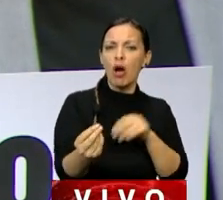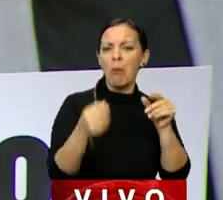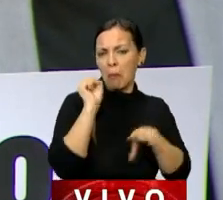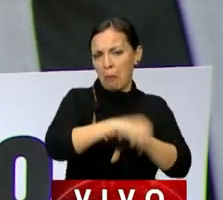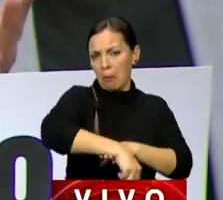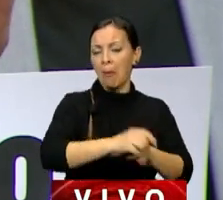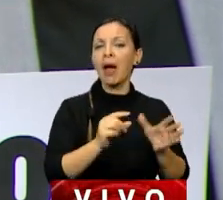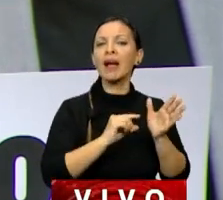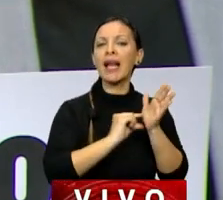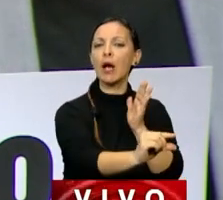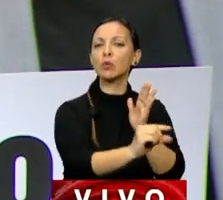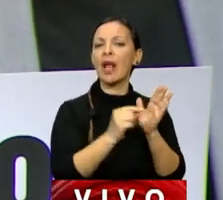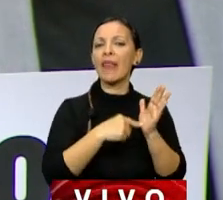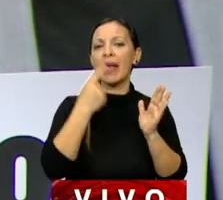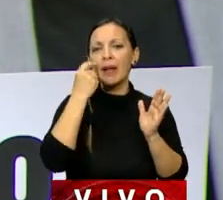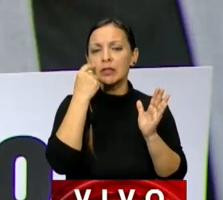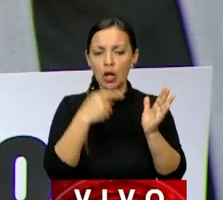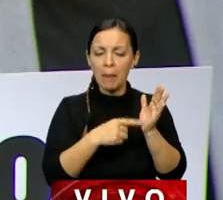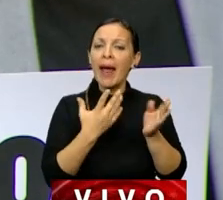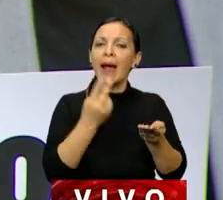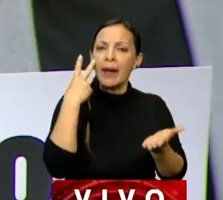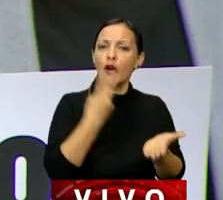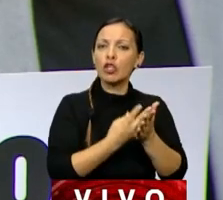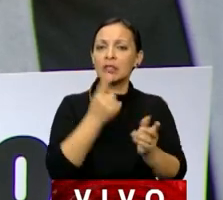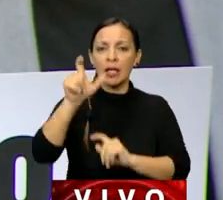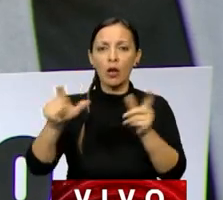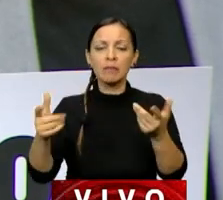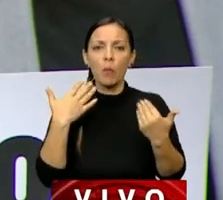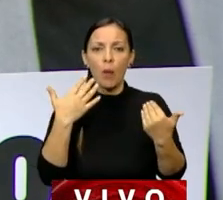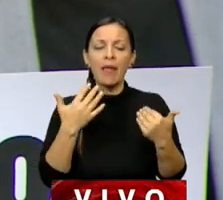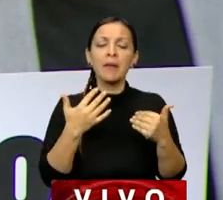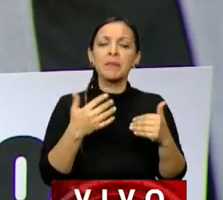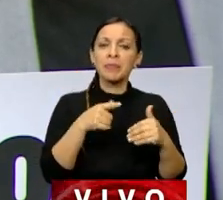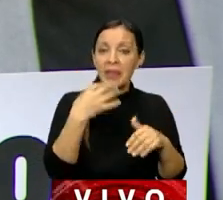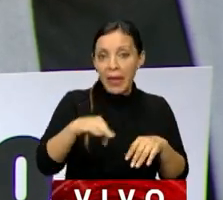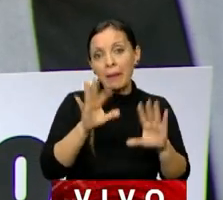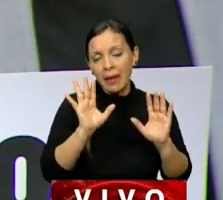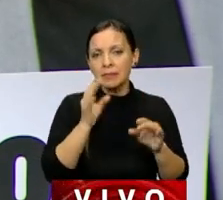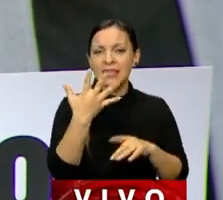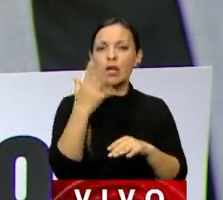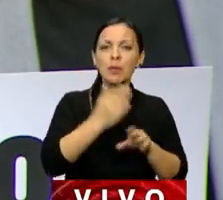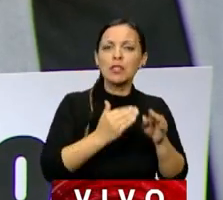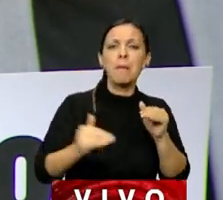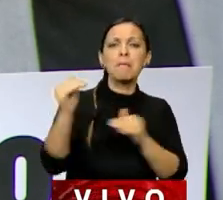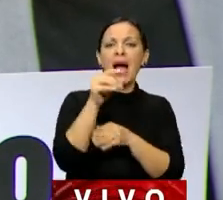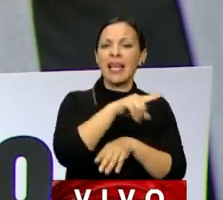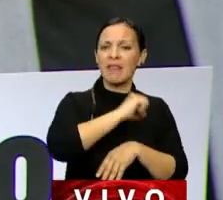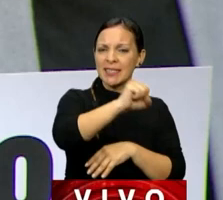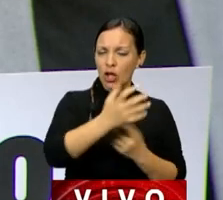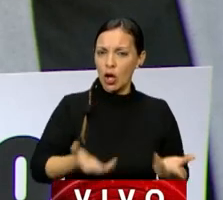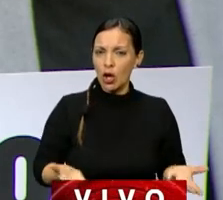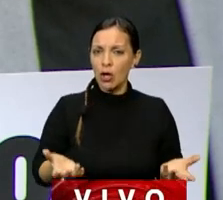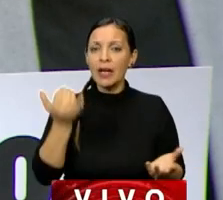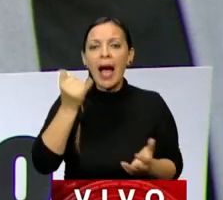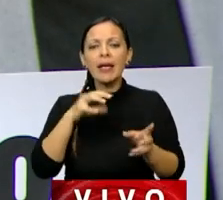de revisión y reconocer que los trabajadores tienen derecho a estar un 5% por arriba de la inflación. Tenemos a